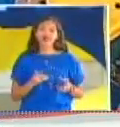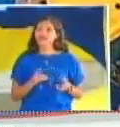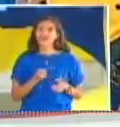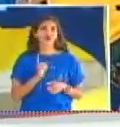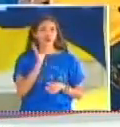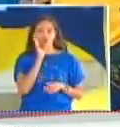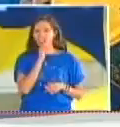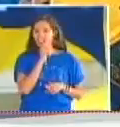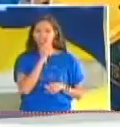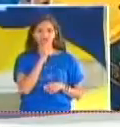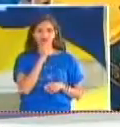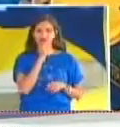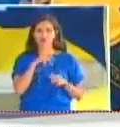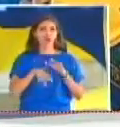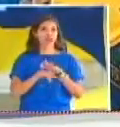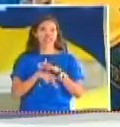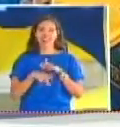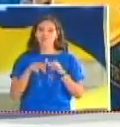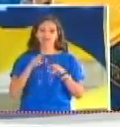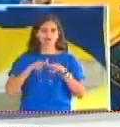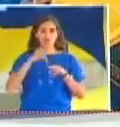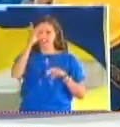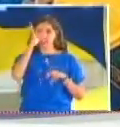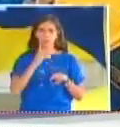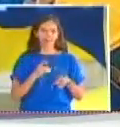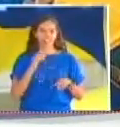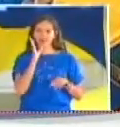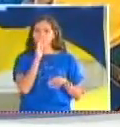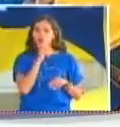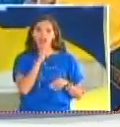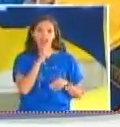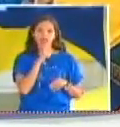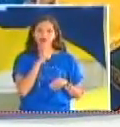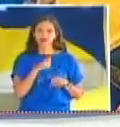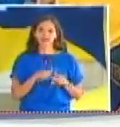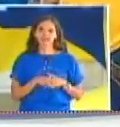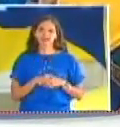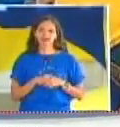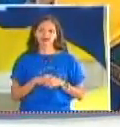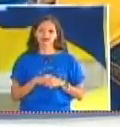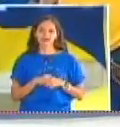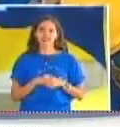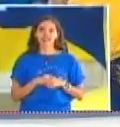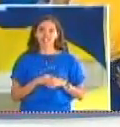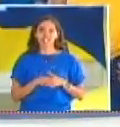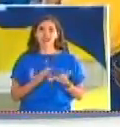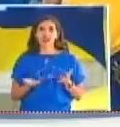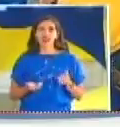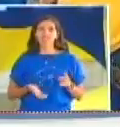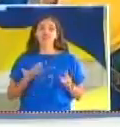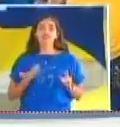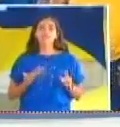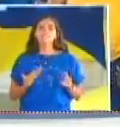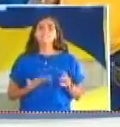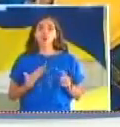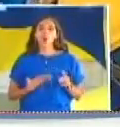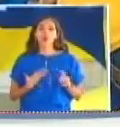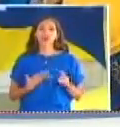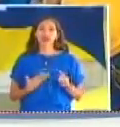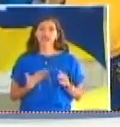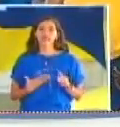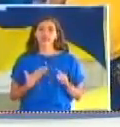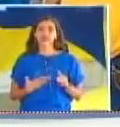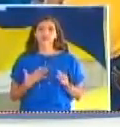no hay, camarada Nicolás, presidente, amigo, hermano. Entonces es importante que se suma esta